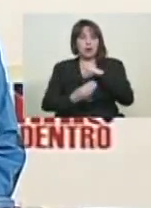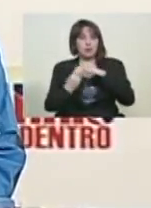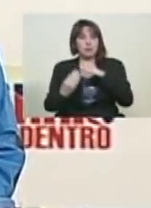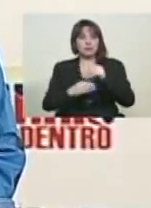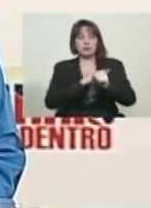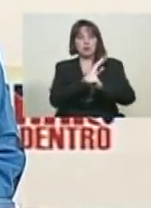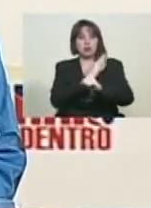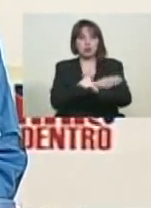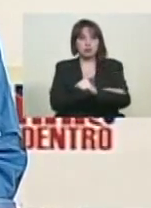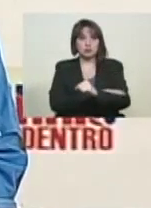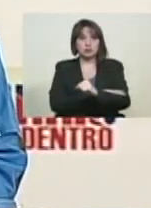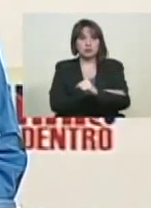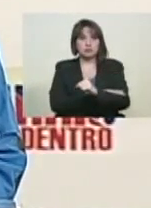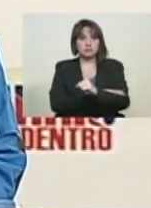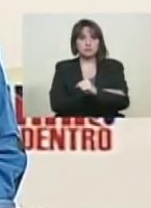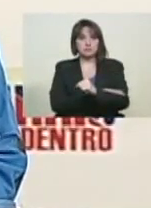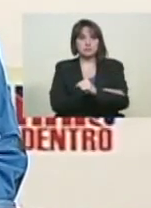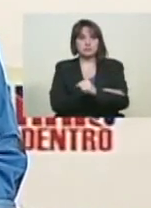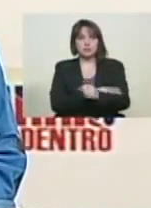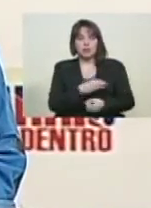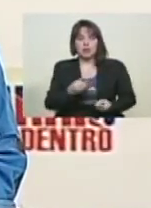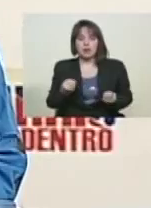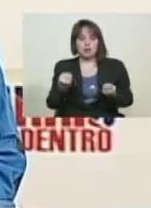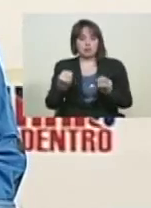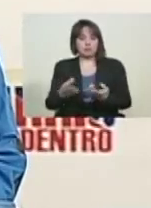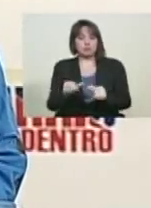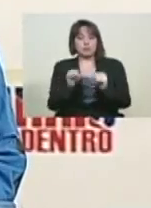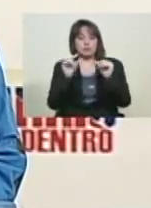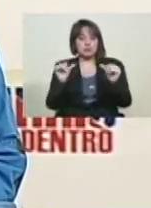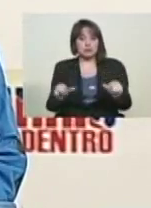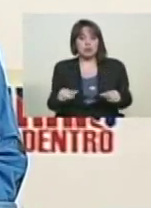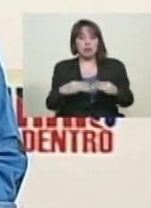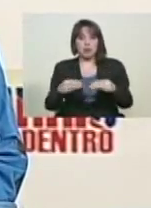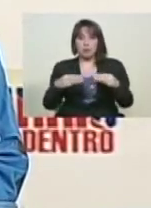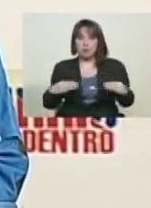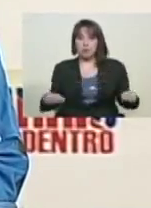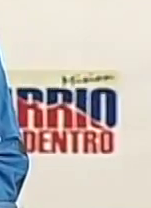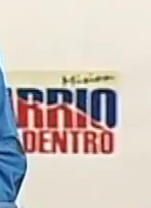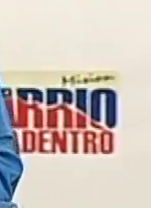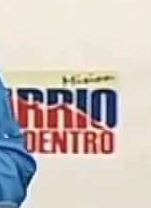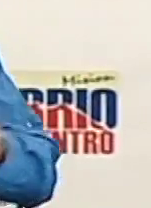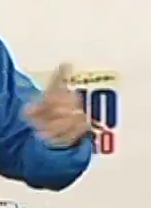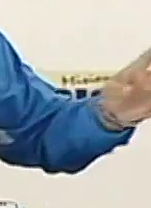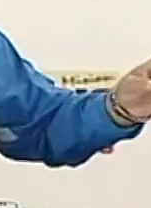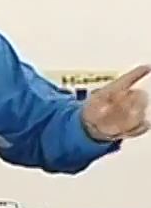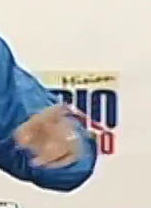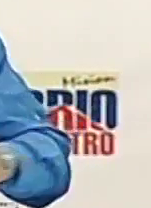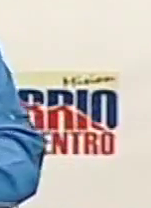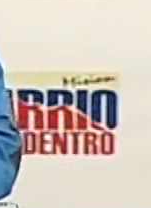una base poderosa para lo que va a ser el sistema público de salud integrado.